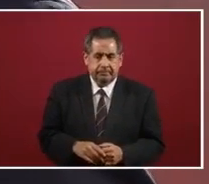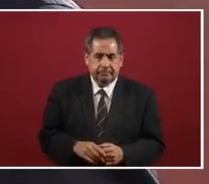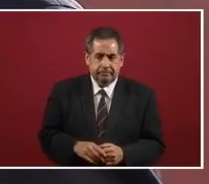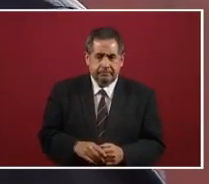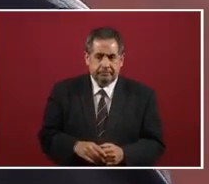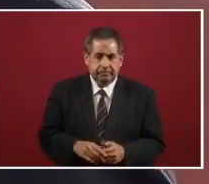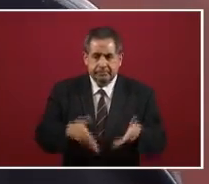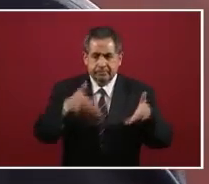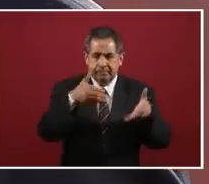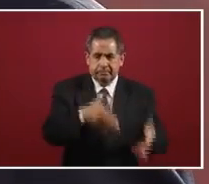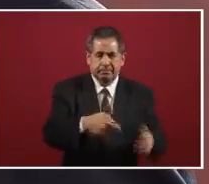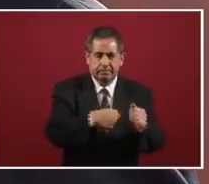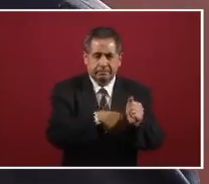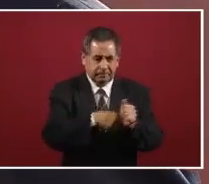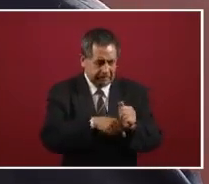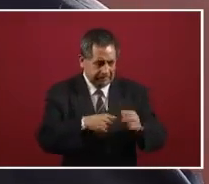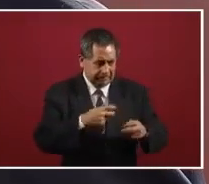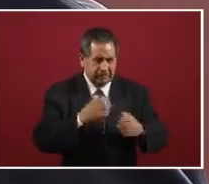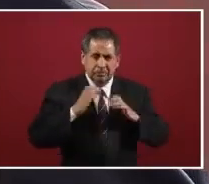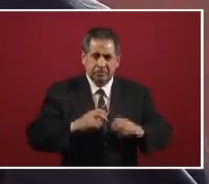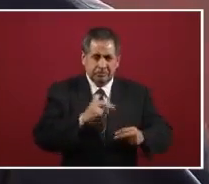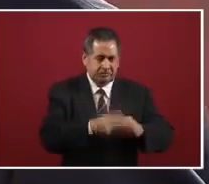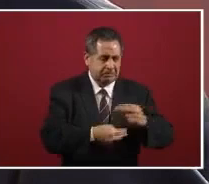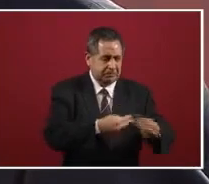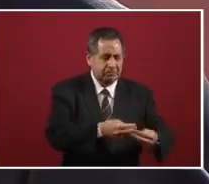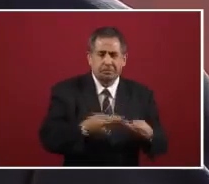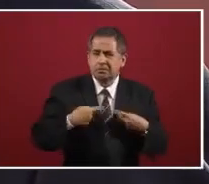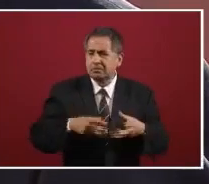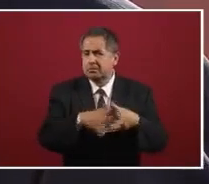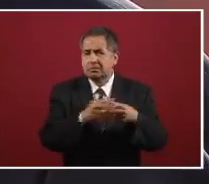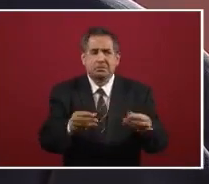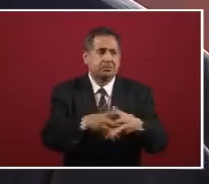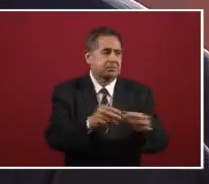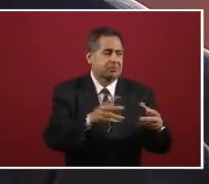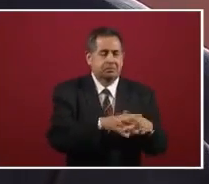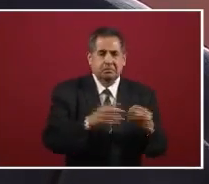fosas clandestinas, desaparecidos